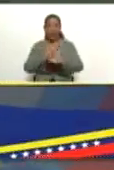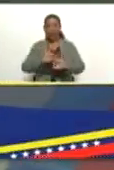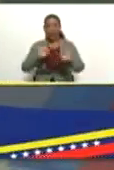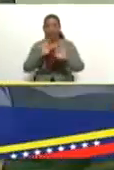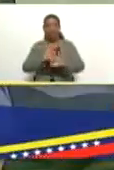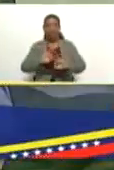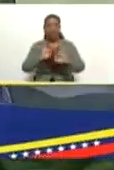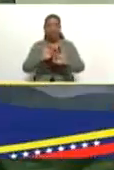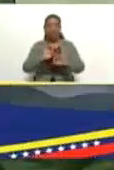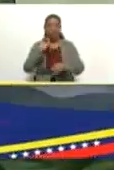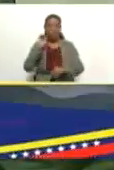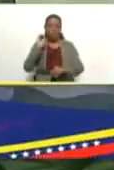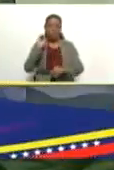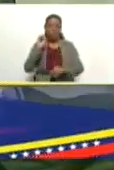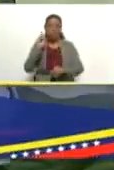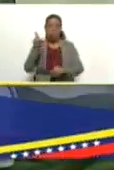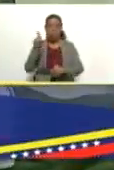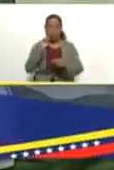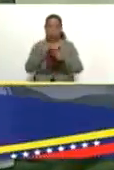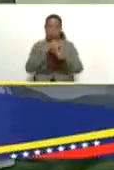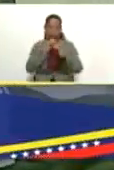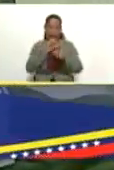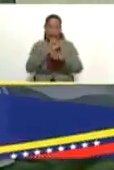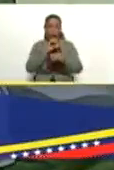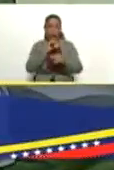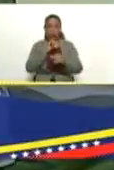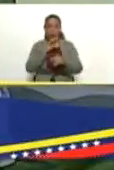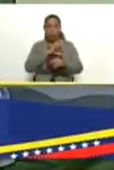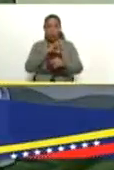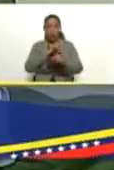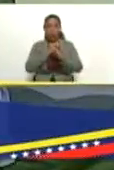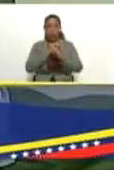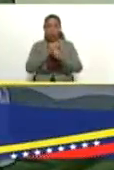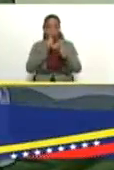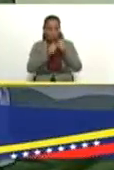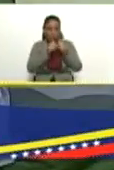Escalona, que tú te la pasas metido en las redes sociales.